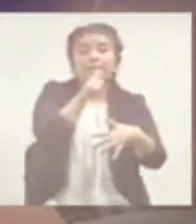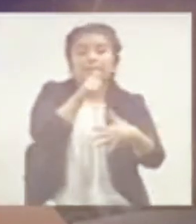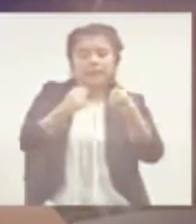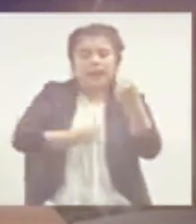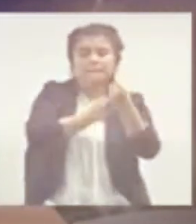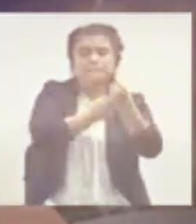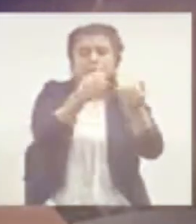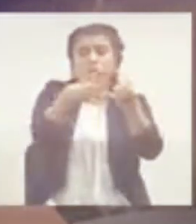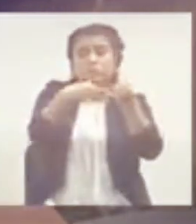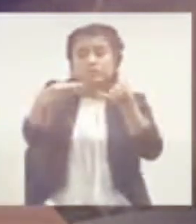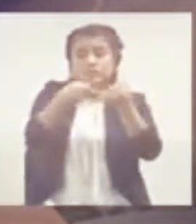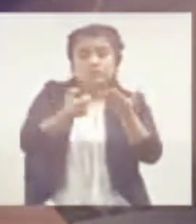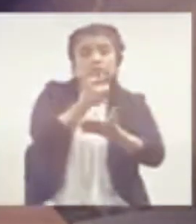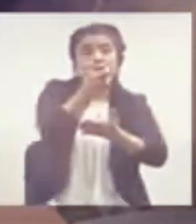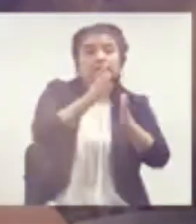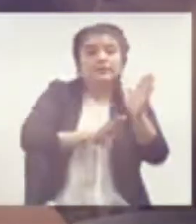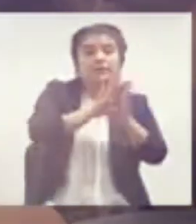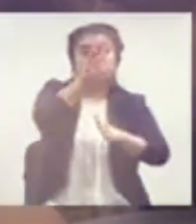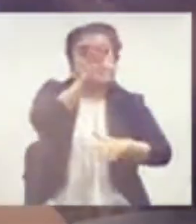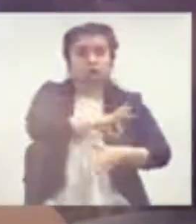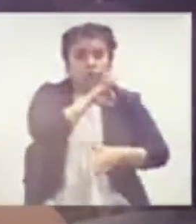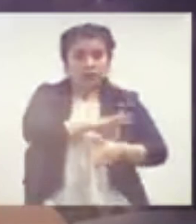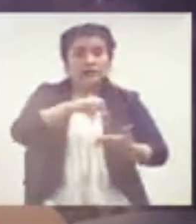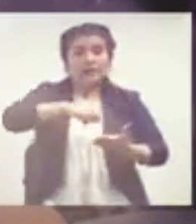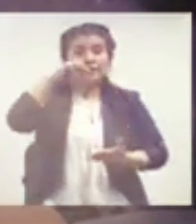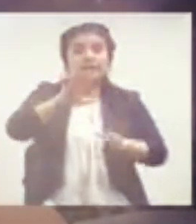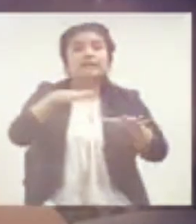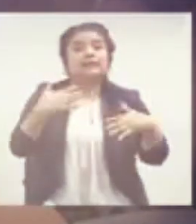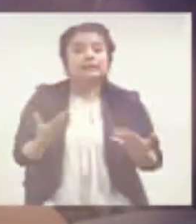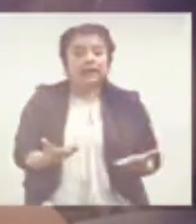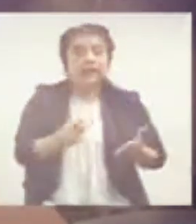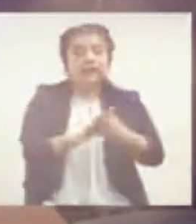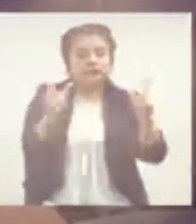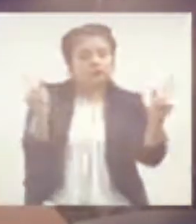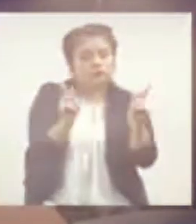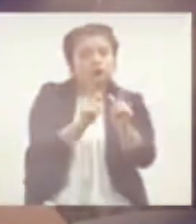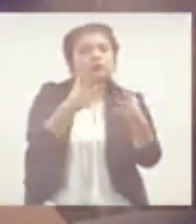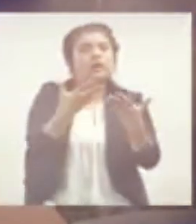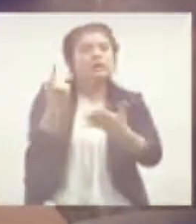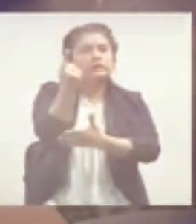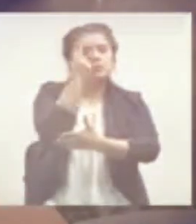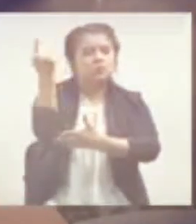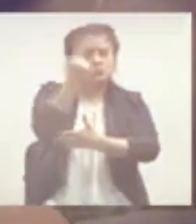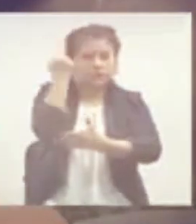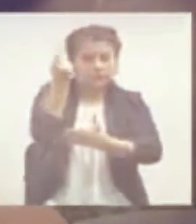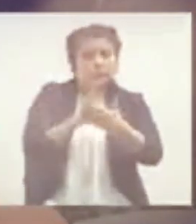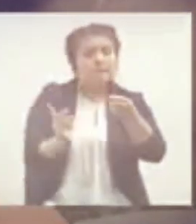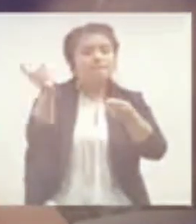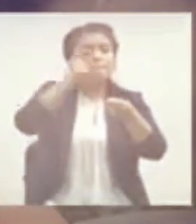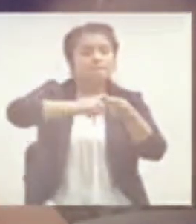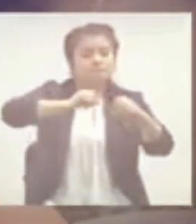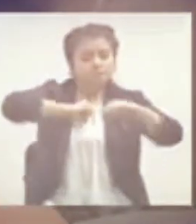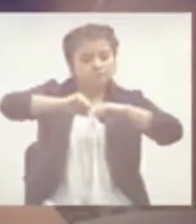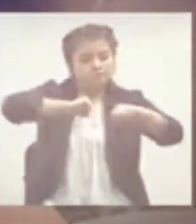los impuestos que paga al desarrollo social del país, por lo que se considera que es de suma importancia que tenga una participación activa y dinámica